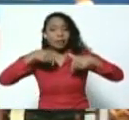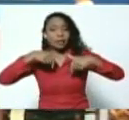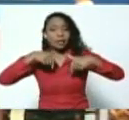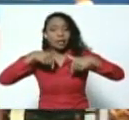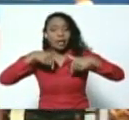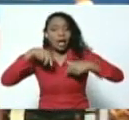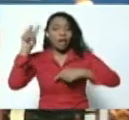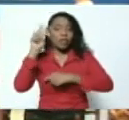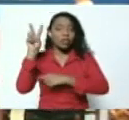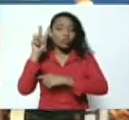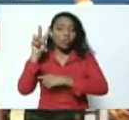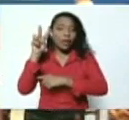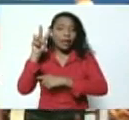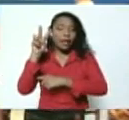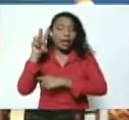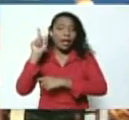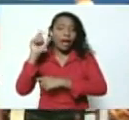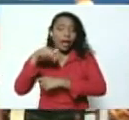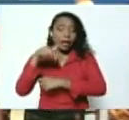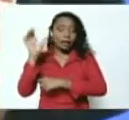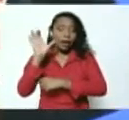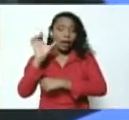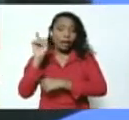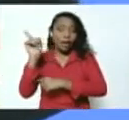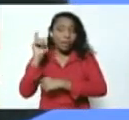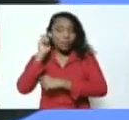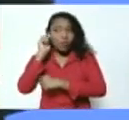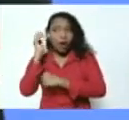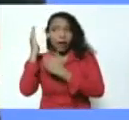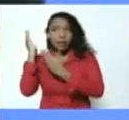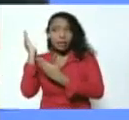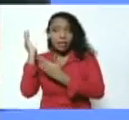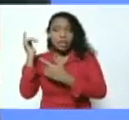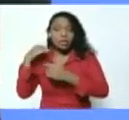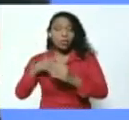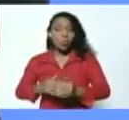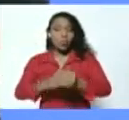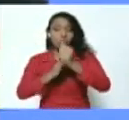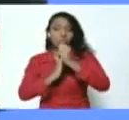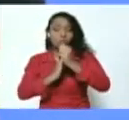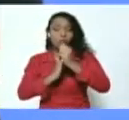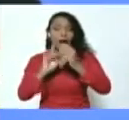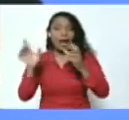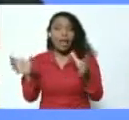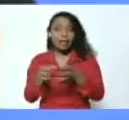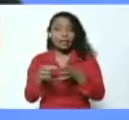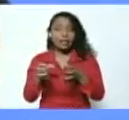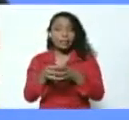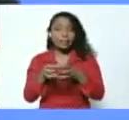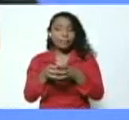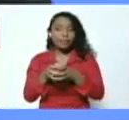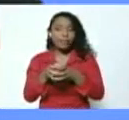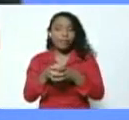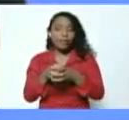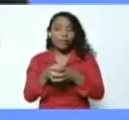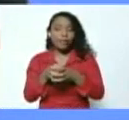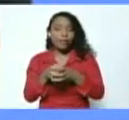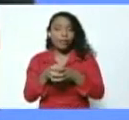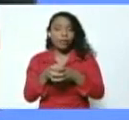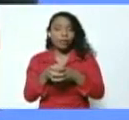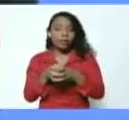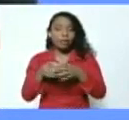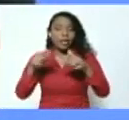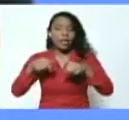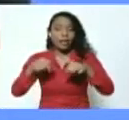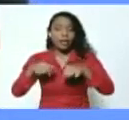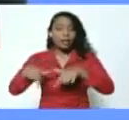en Venezuela, en Caracas fundamentalmente, dirigiendo el equipo desde